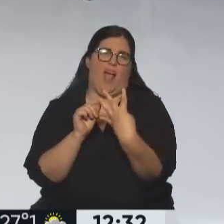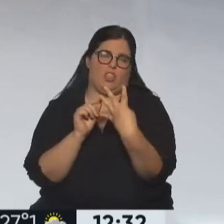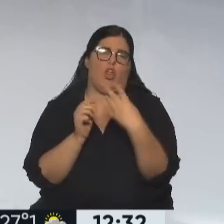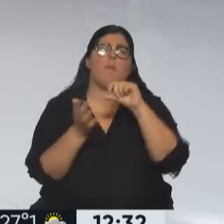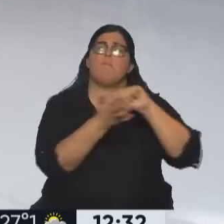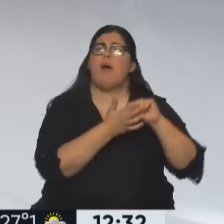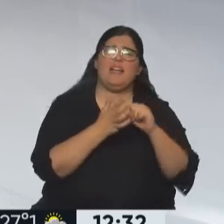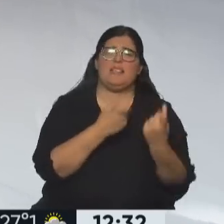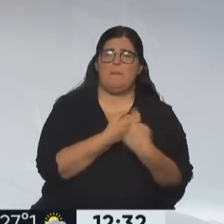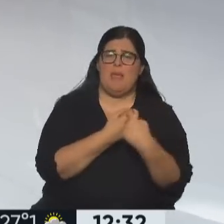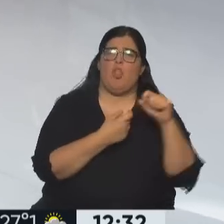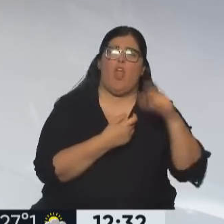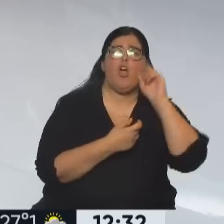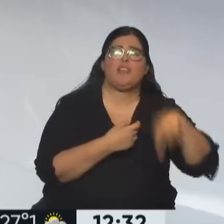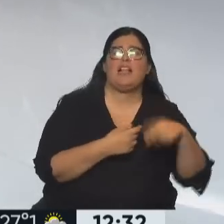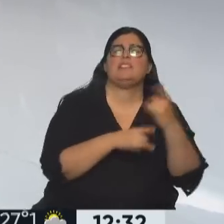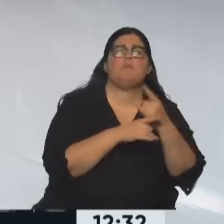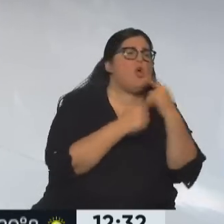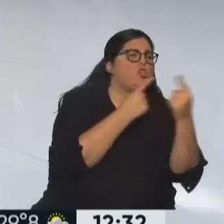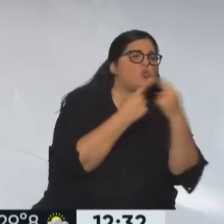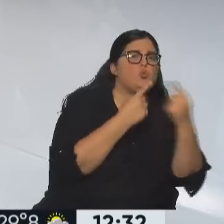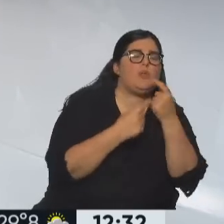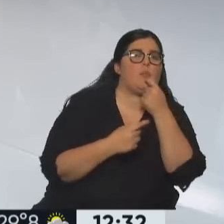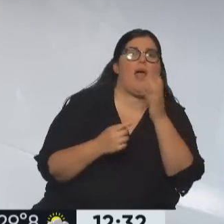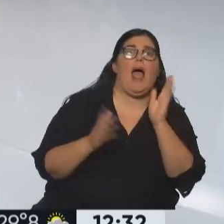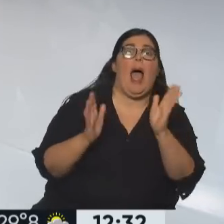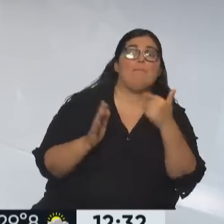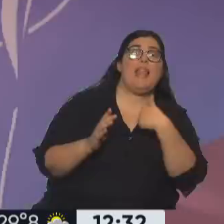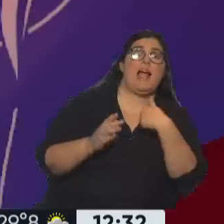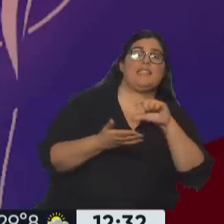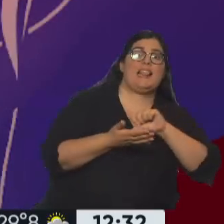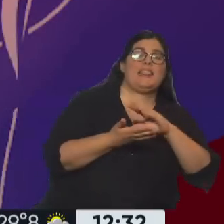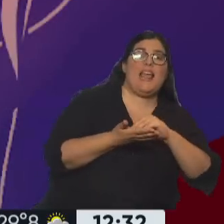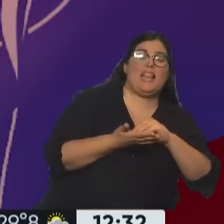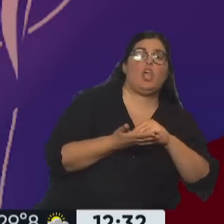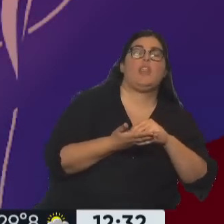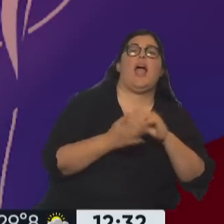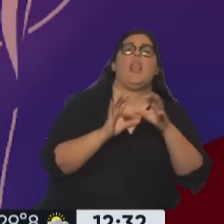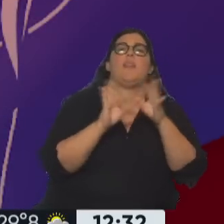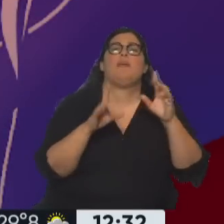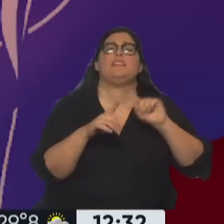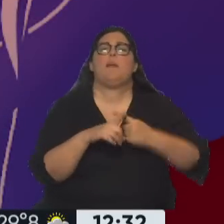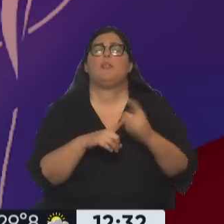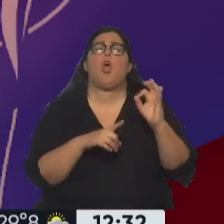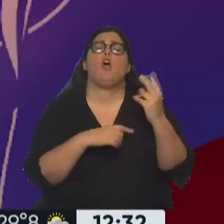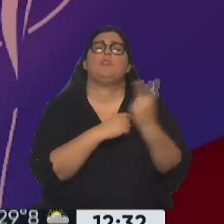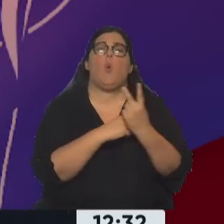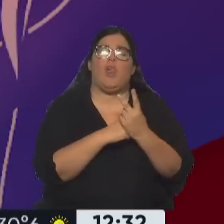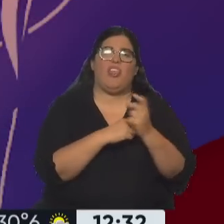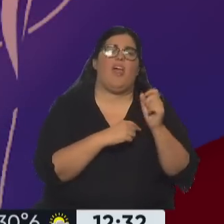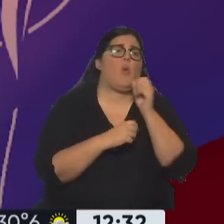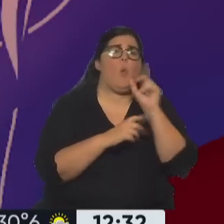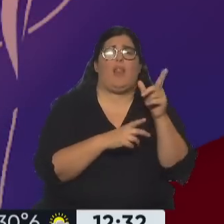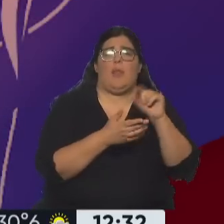se consultarán ante cualquier amenaza a la integridad territorial, la independencia política o la seguridad de cualquiera